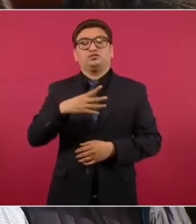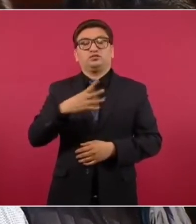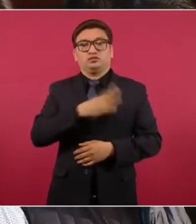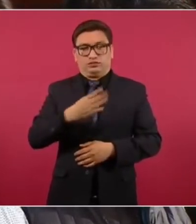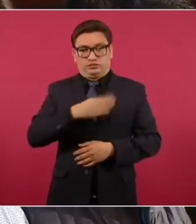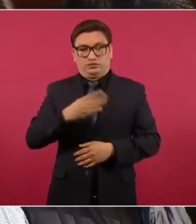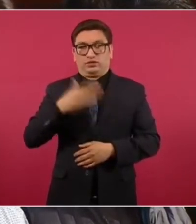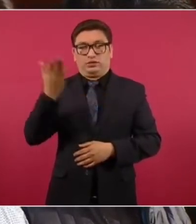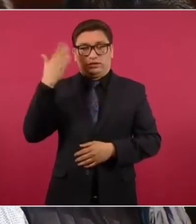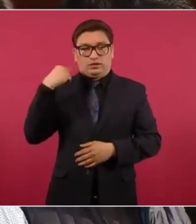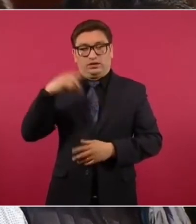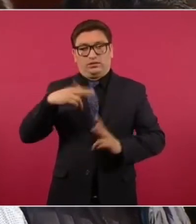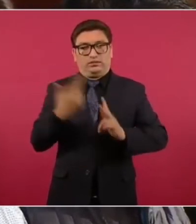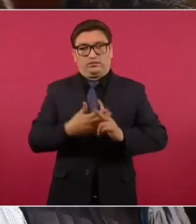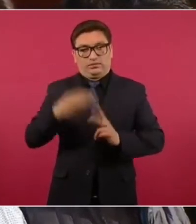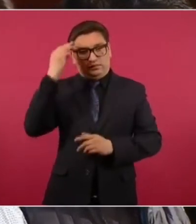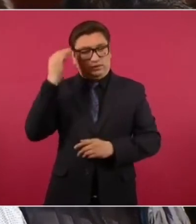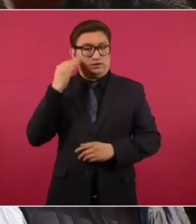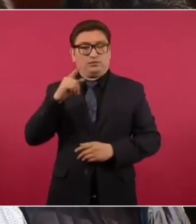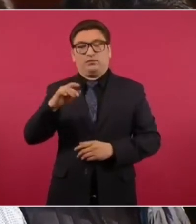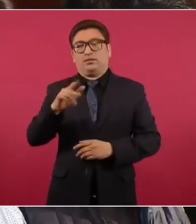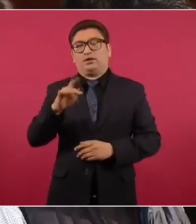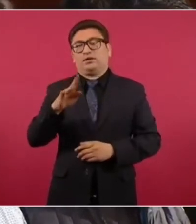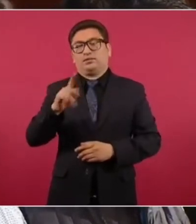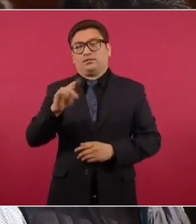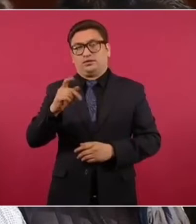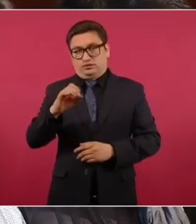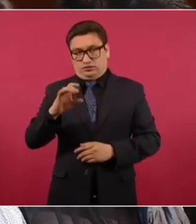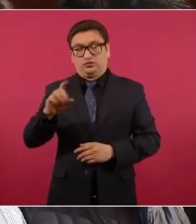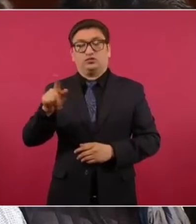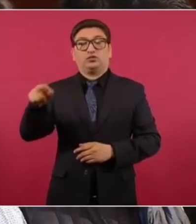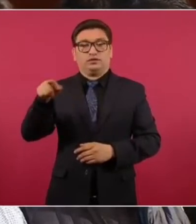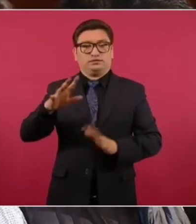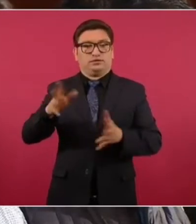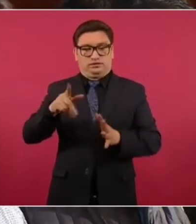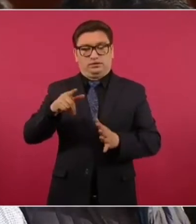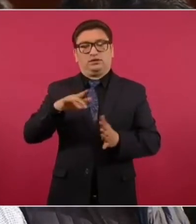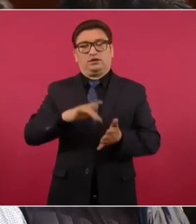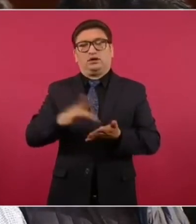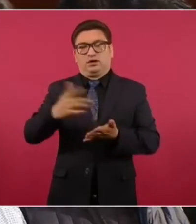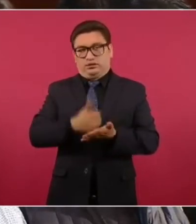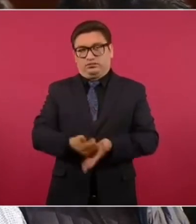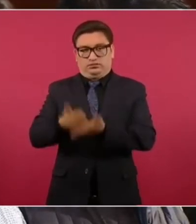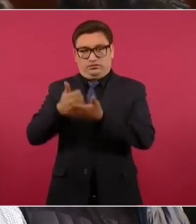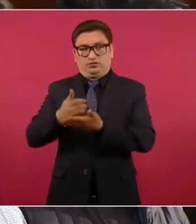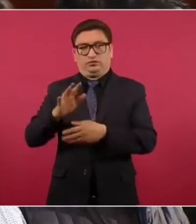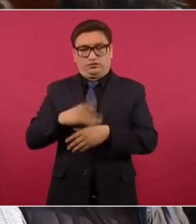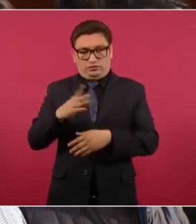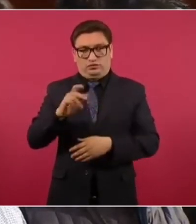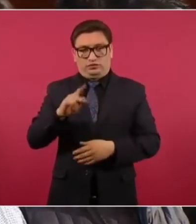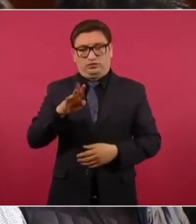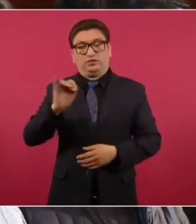Mérida en 2017 por Mario Alberto Medina Sonda. Finalmente, con el apoyo que le dio la